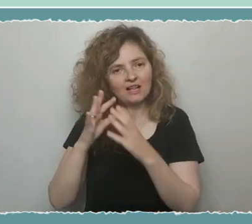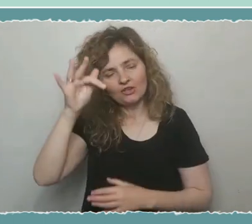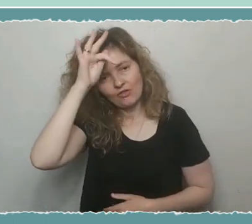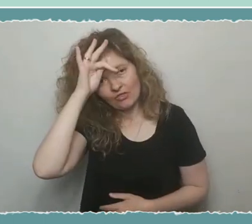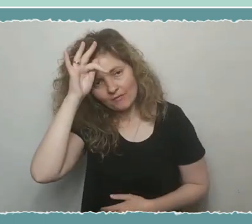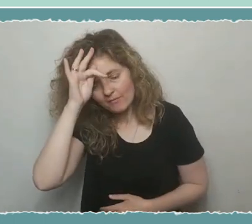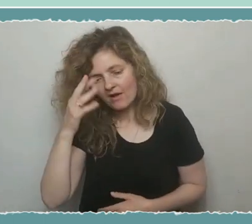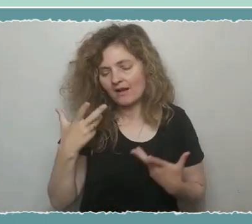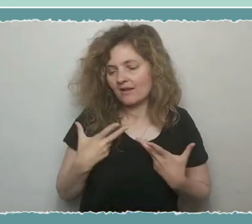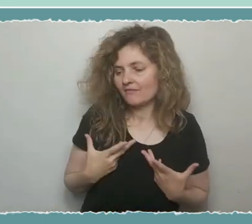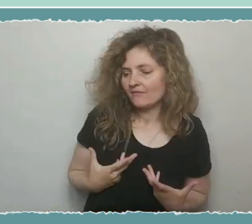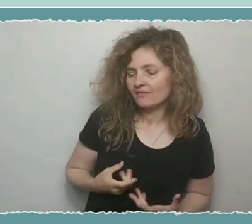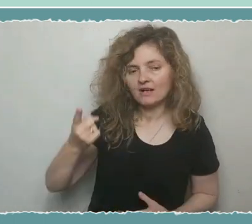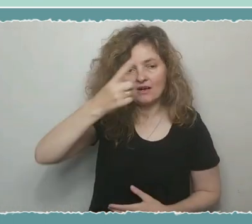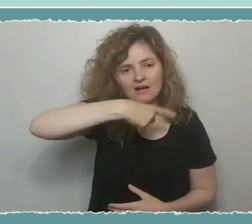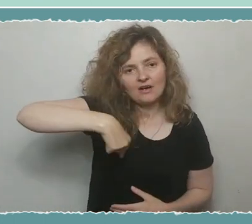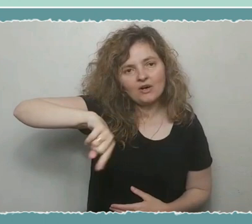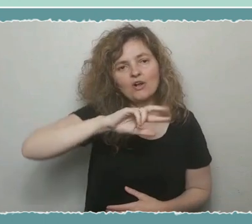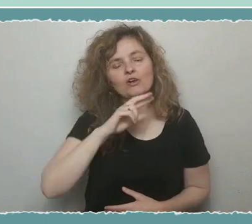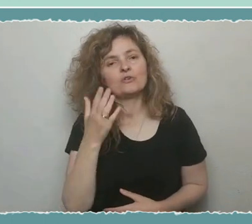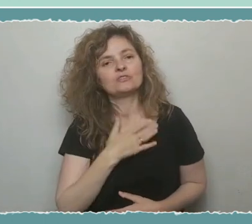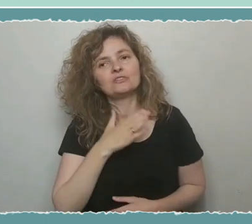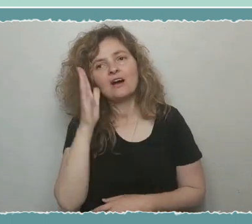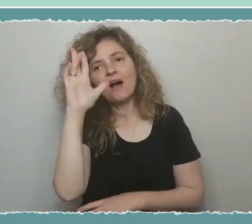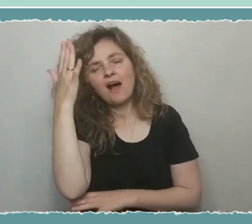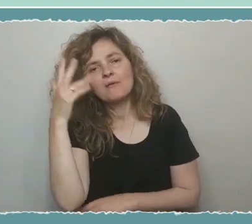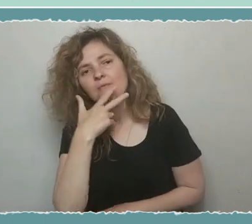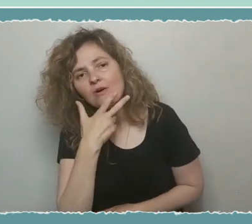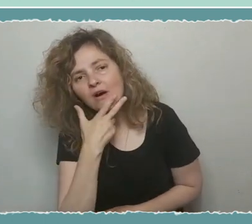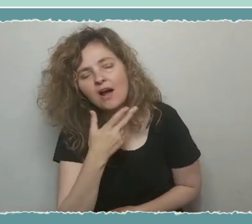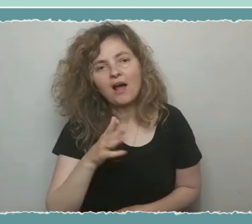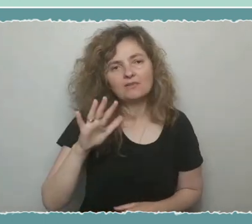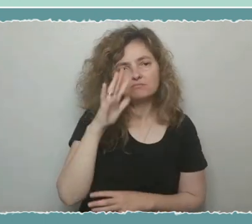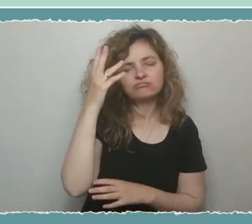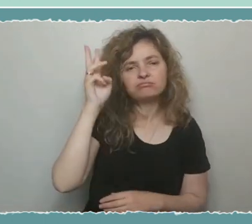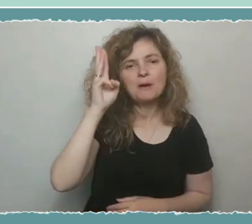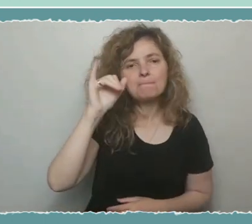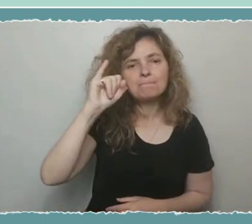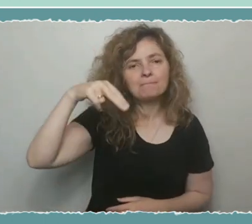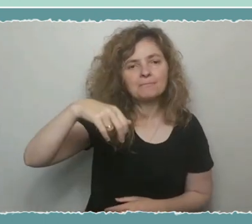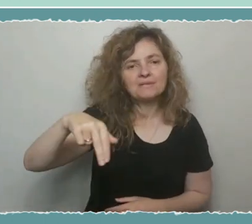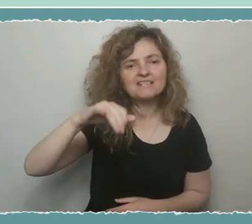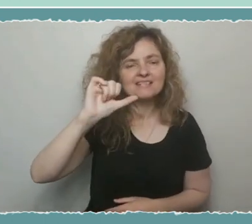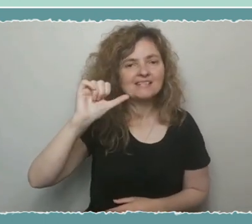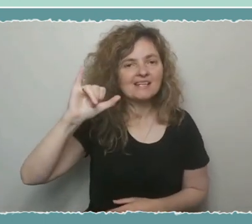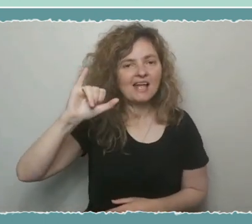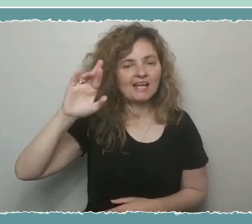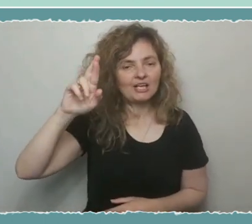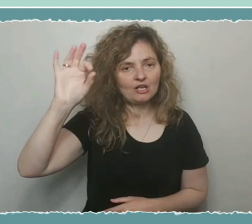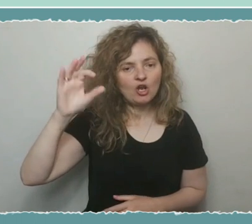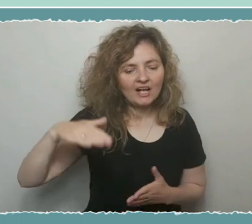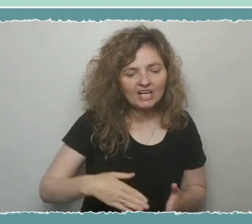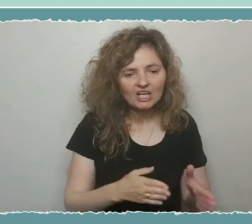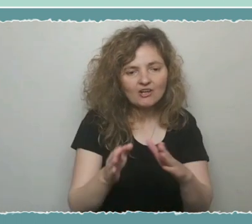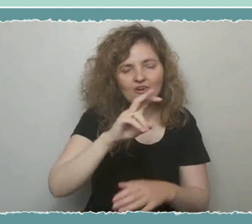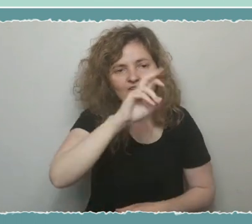Domingos. Botaba de menos as nosos carballos, as nosos castiñeiros, as nosas rías. E sabedes como